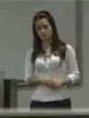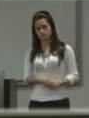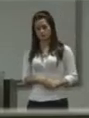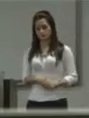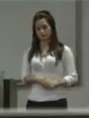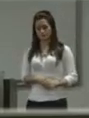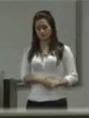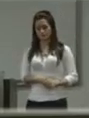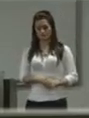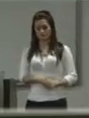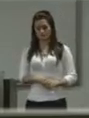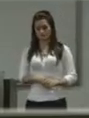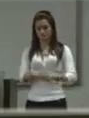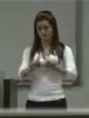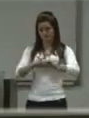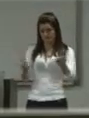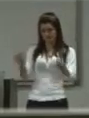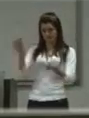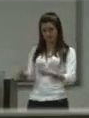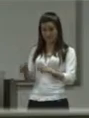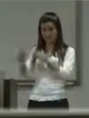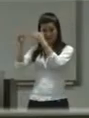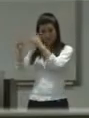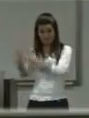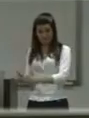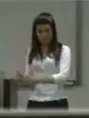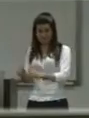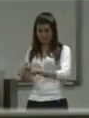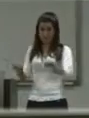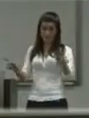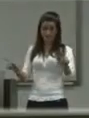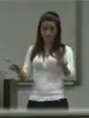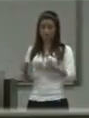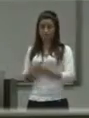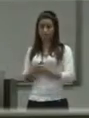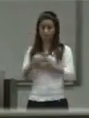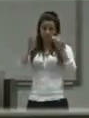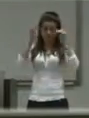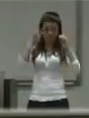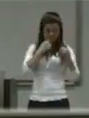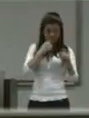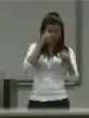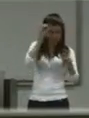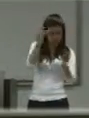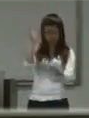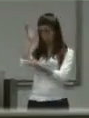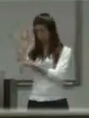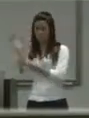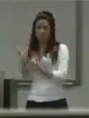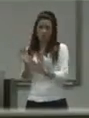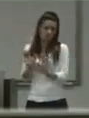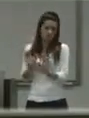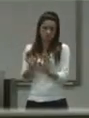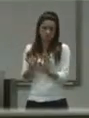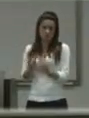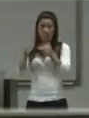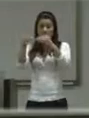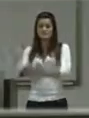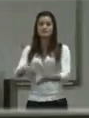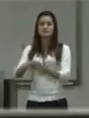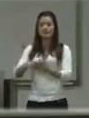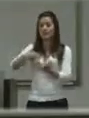es distinto definir las personas con discapacidad en solo términos deficitarios que es la manera en que se hace las personas con discapacidad así son las que no